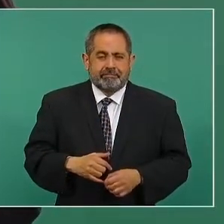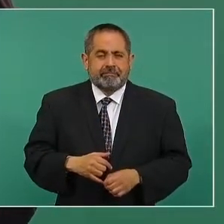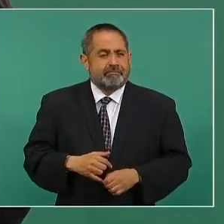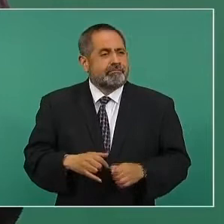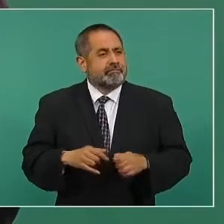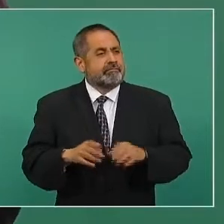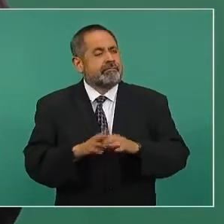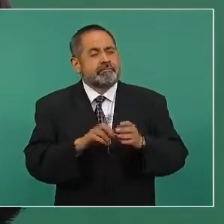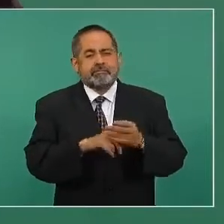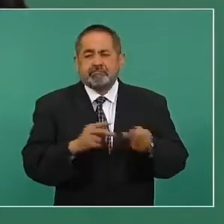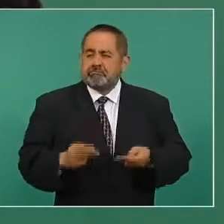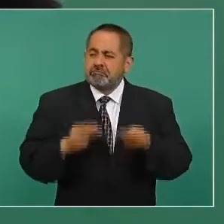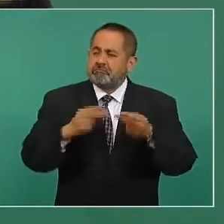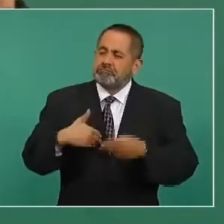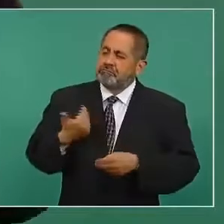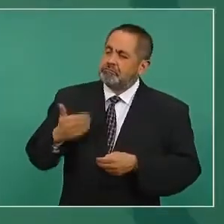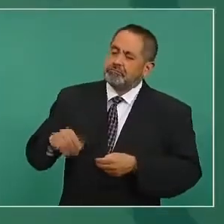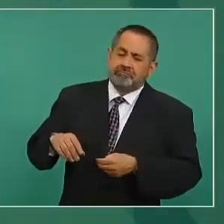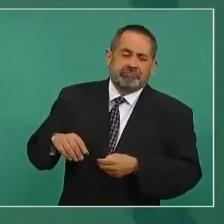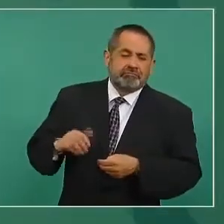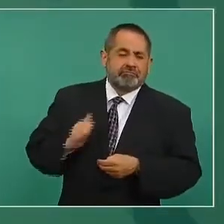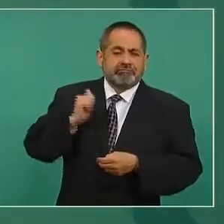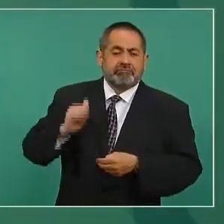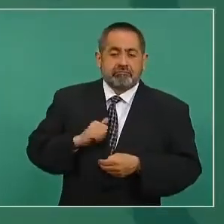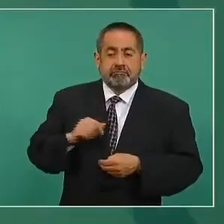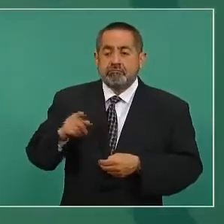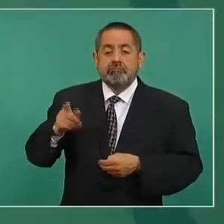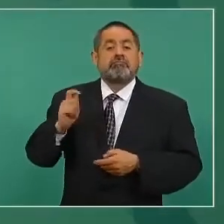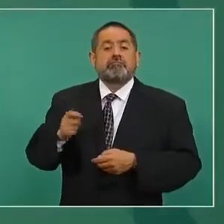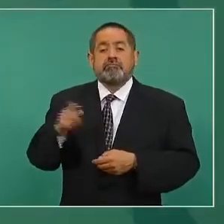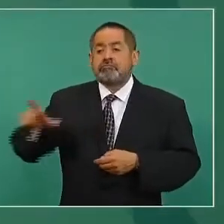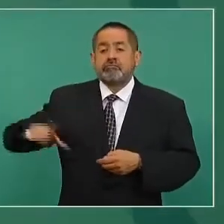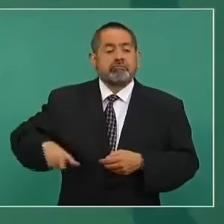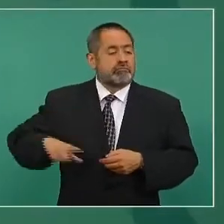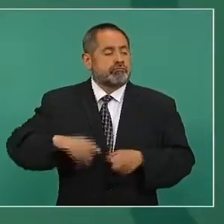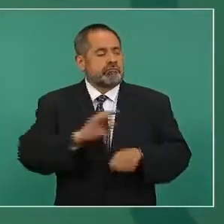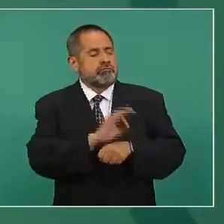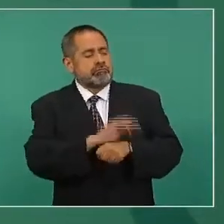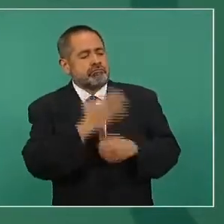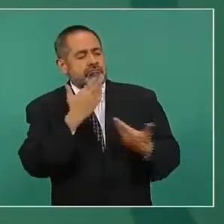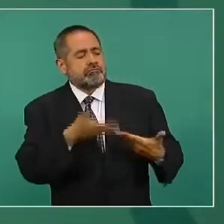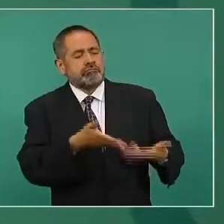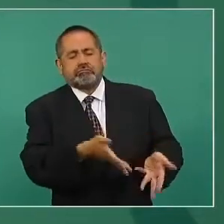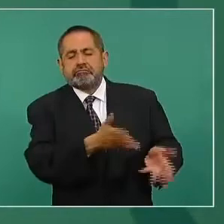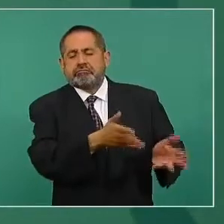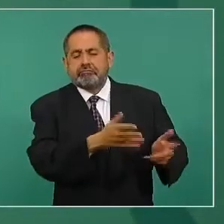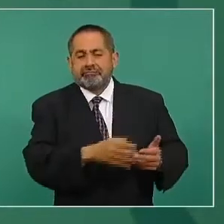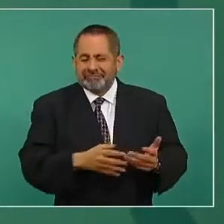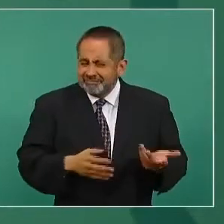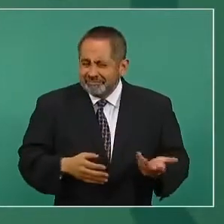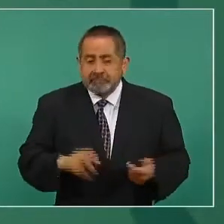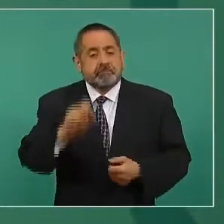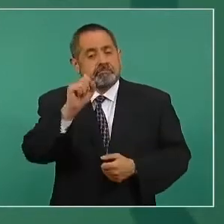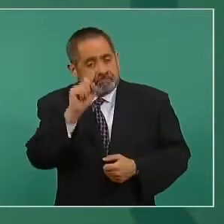grandes negocios, todo esto al amparo del poder público. Es lo de la industria eléctrica.